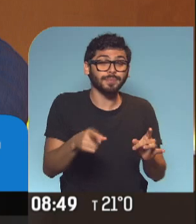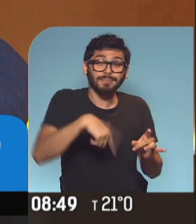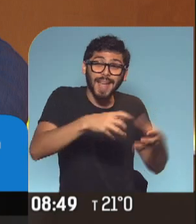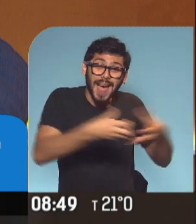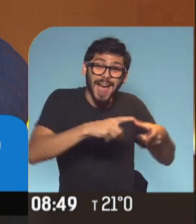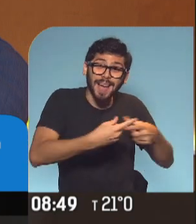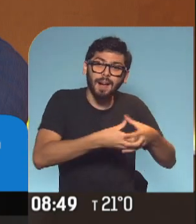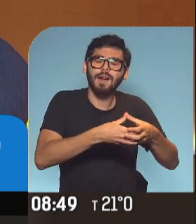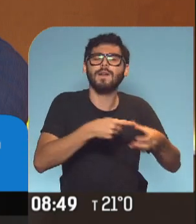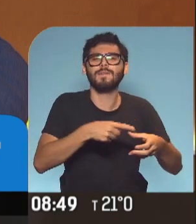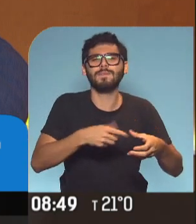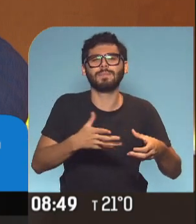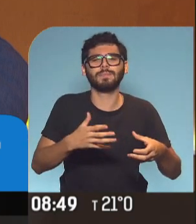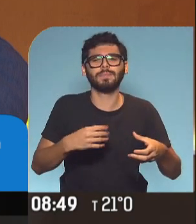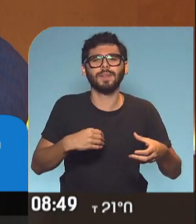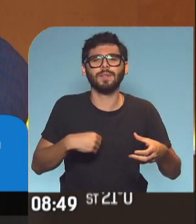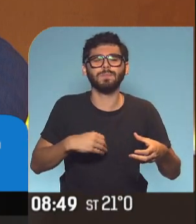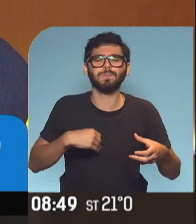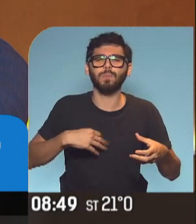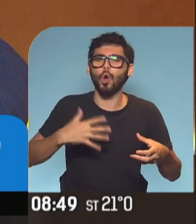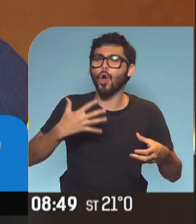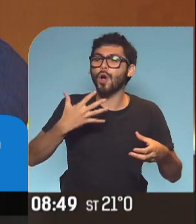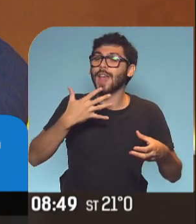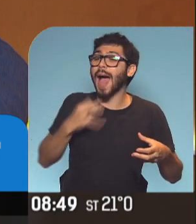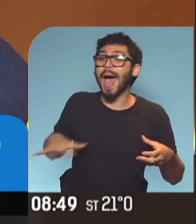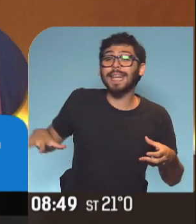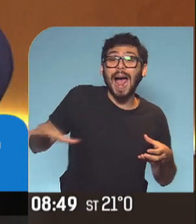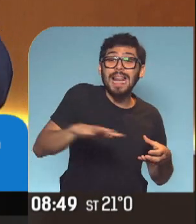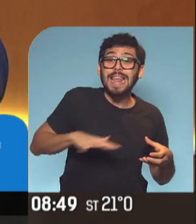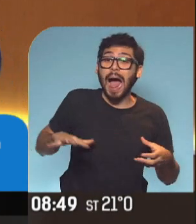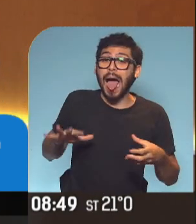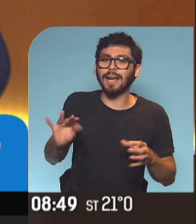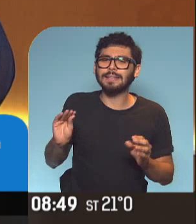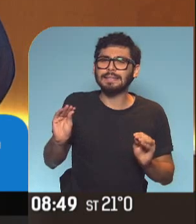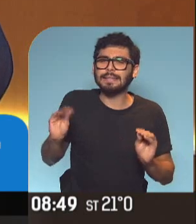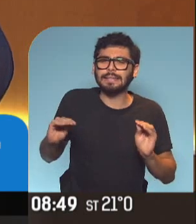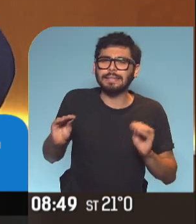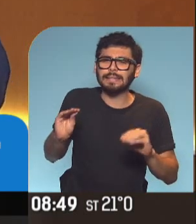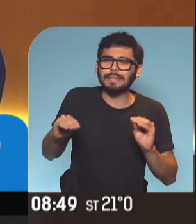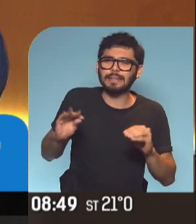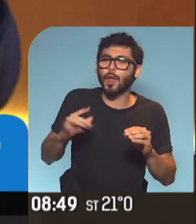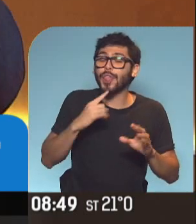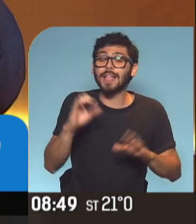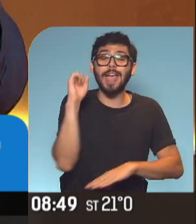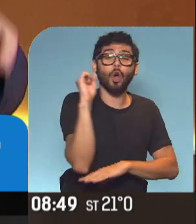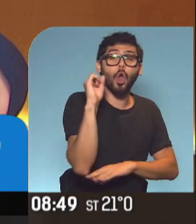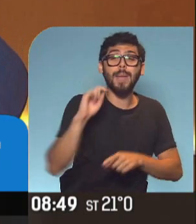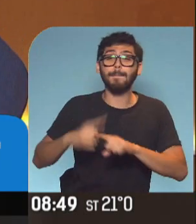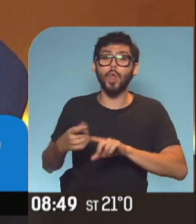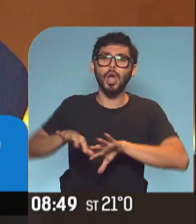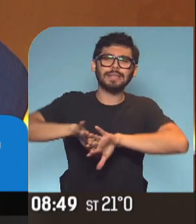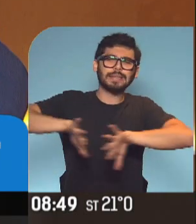de dibujar la realidad de maquillar la realidad tratando de separar lo económico de lo político o lo económico de lo